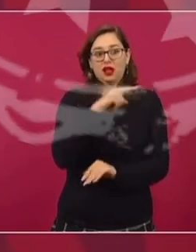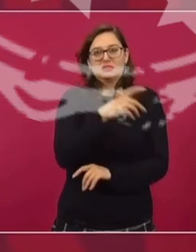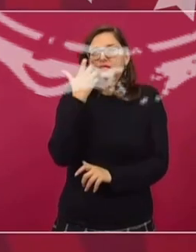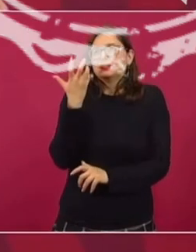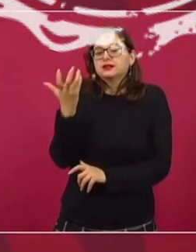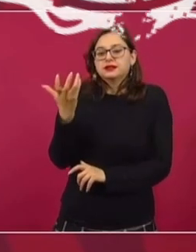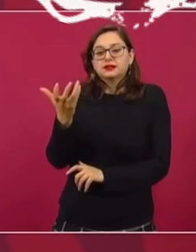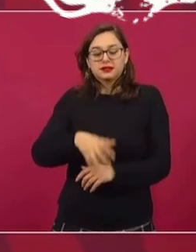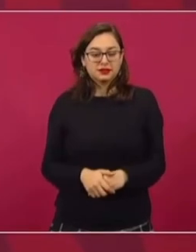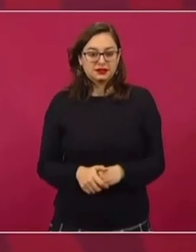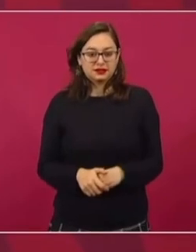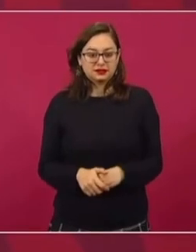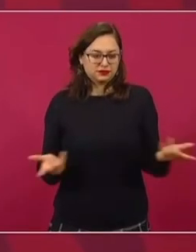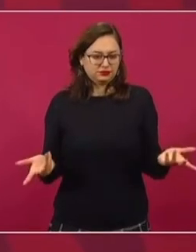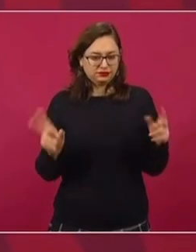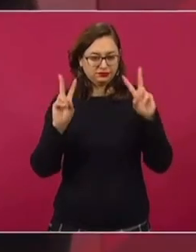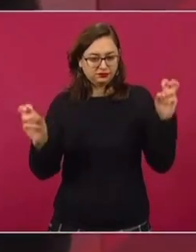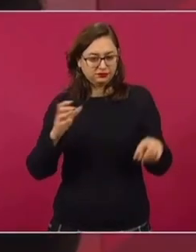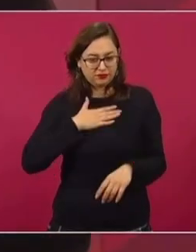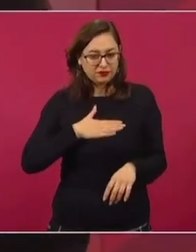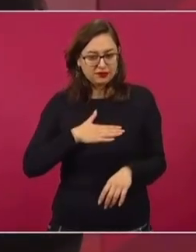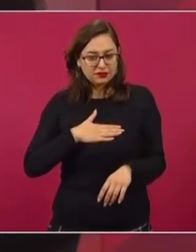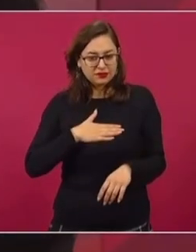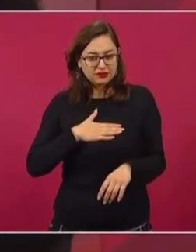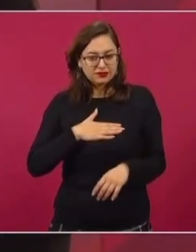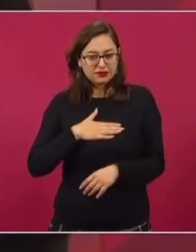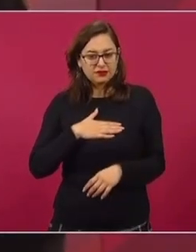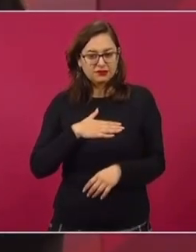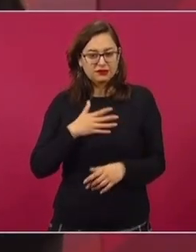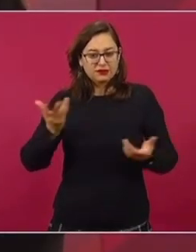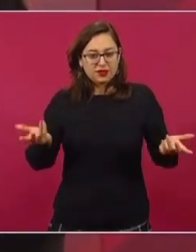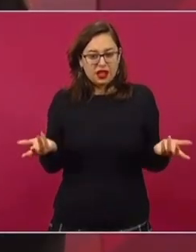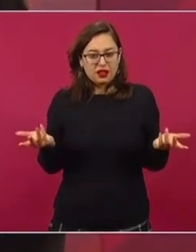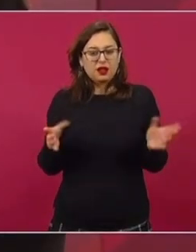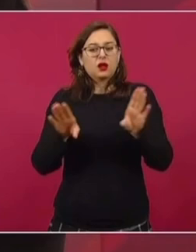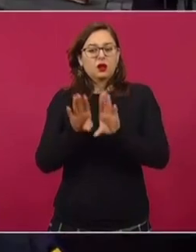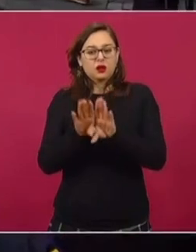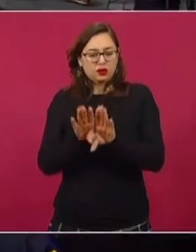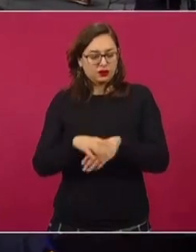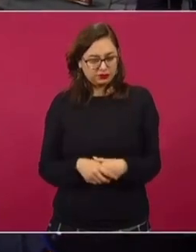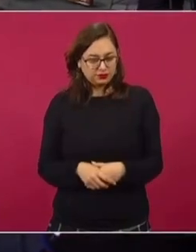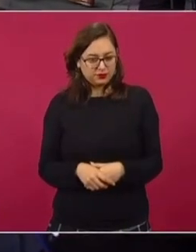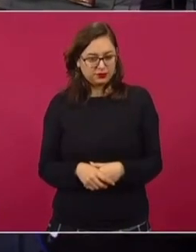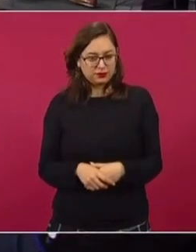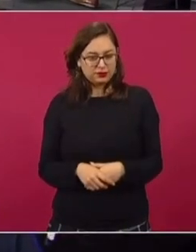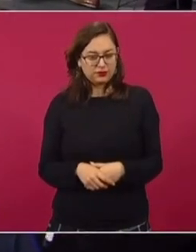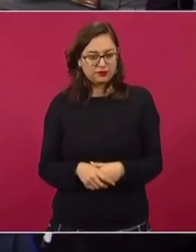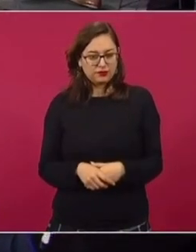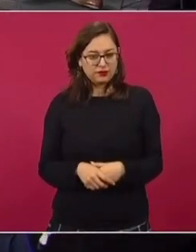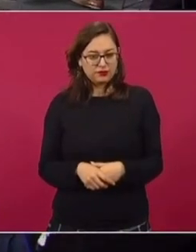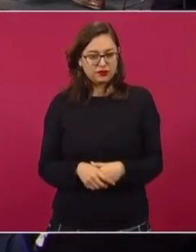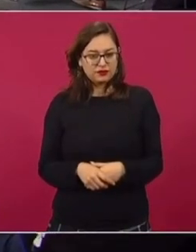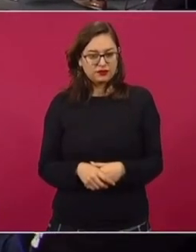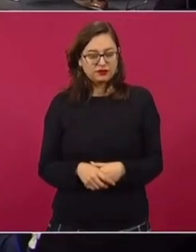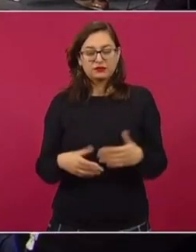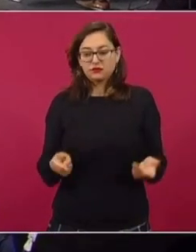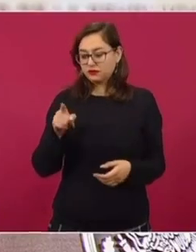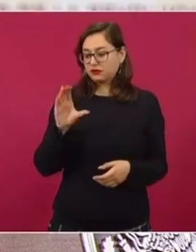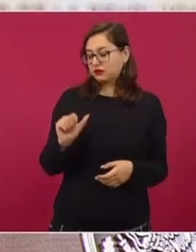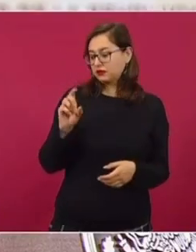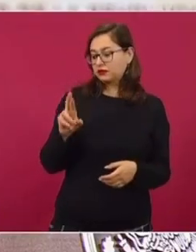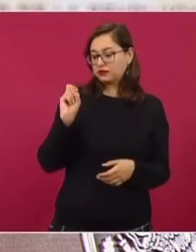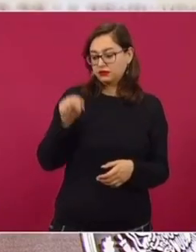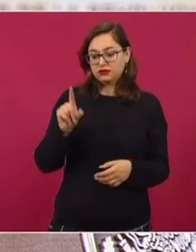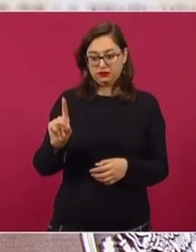Imagínense, en términos de justicia, que el hombre fuerte, el más cercano a Calderón,